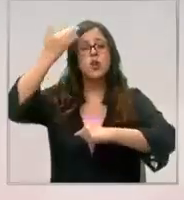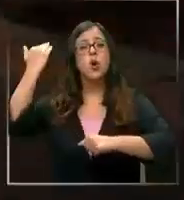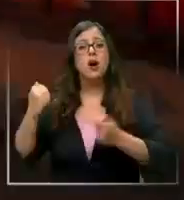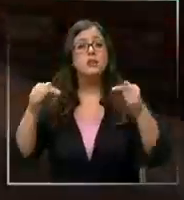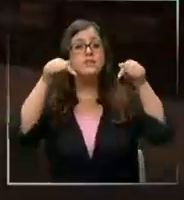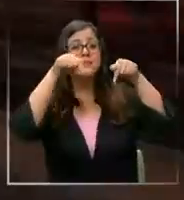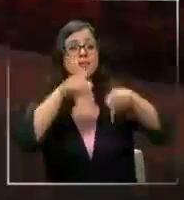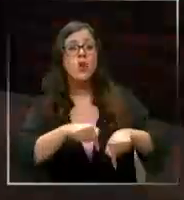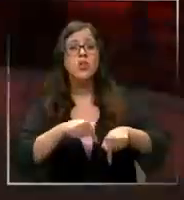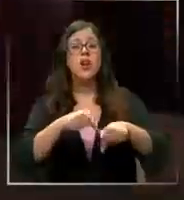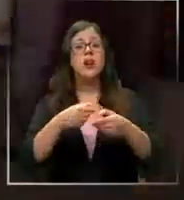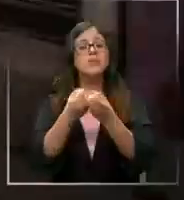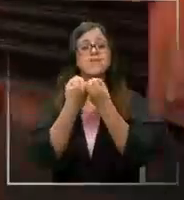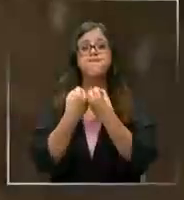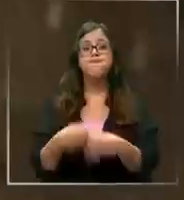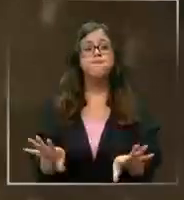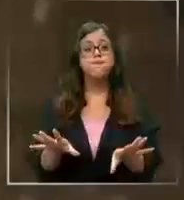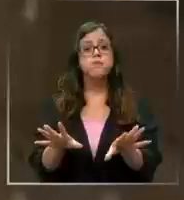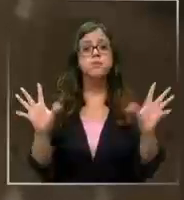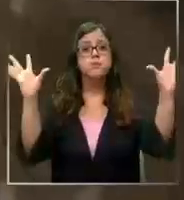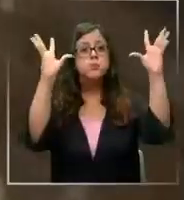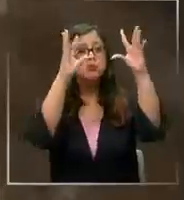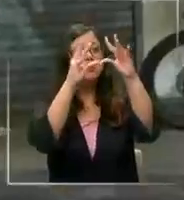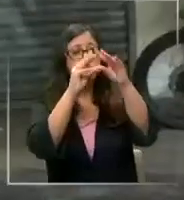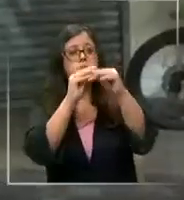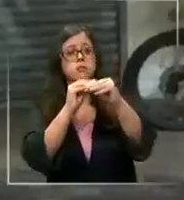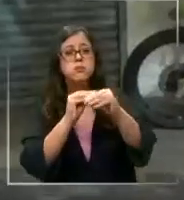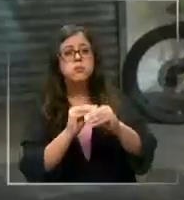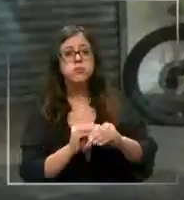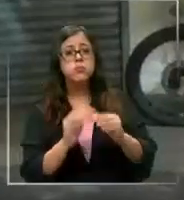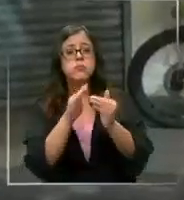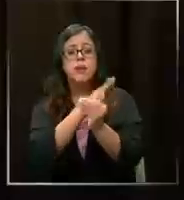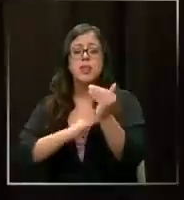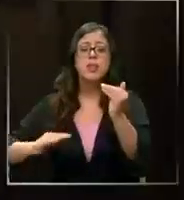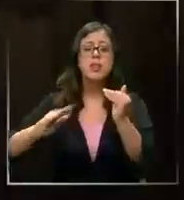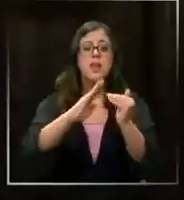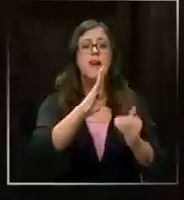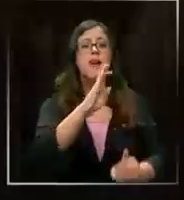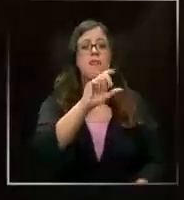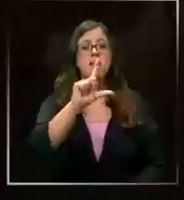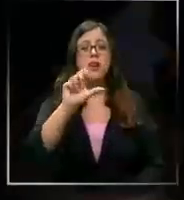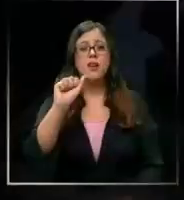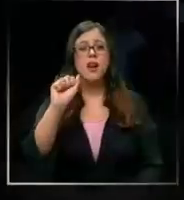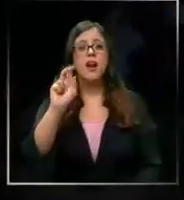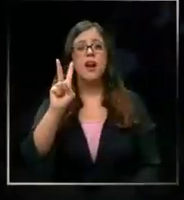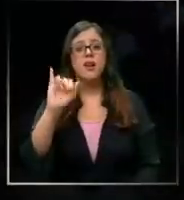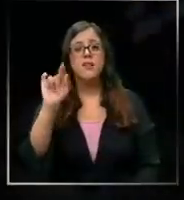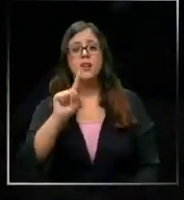que hoy parece perdida en la oscuridad de la noche del barrio Bellavista.